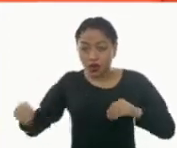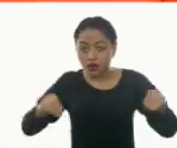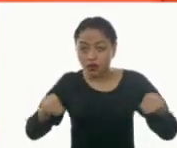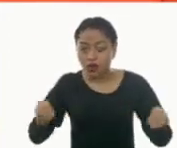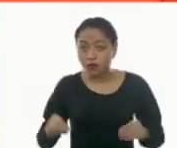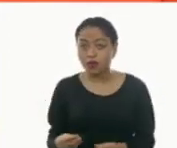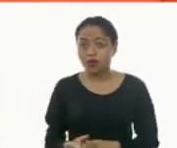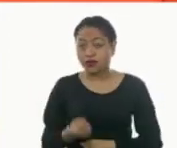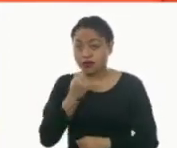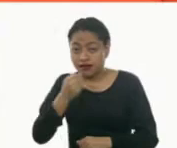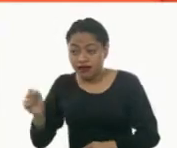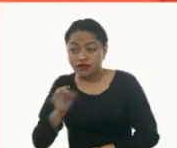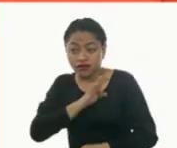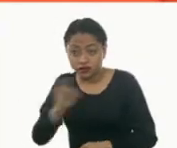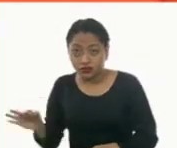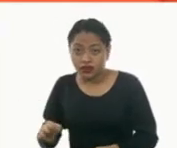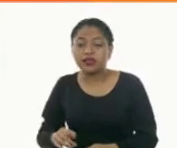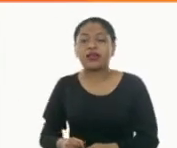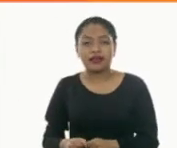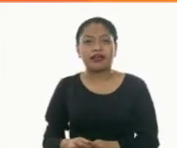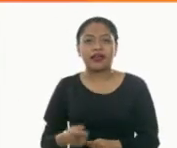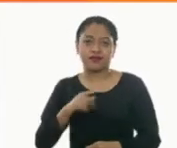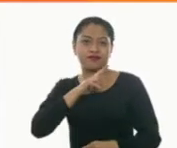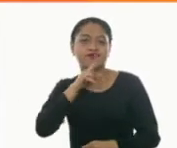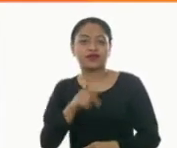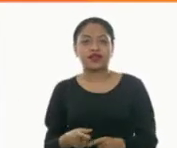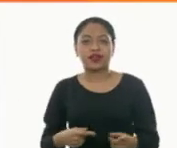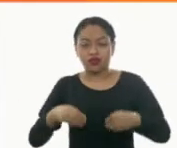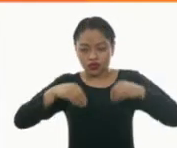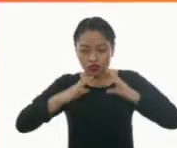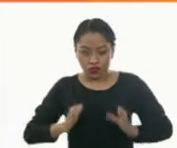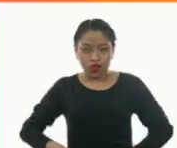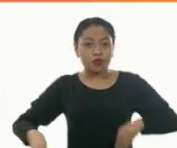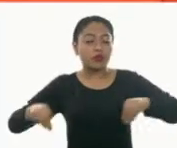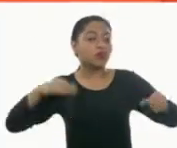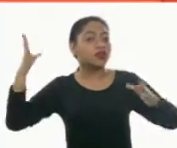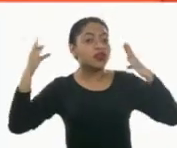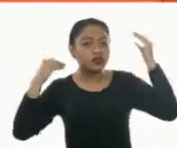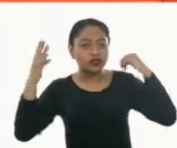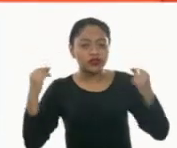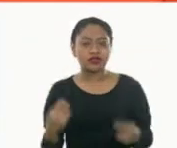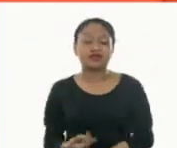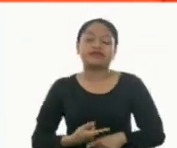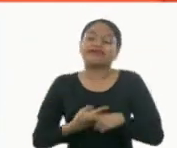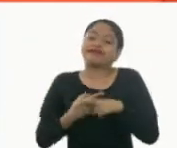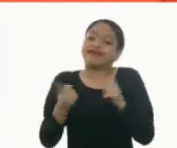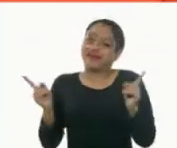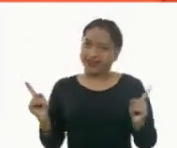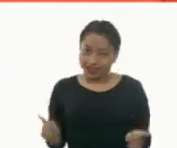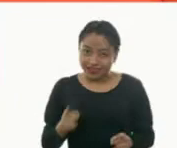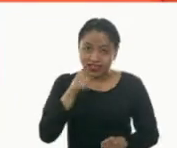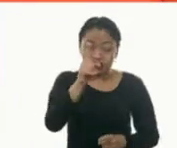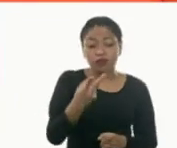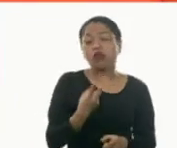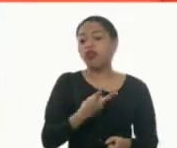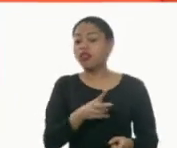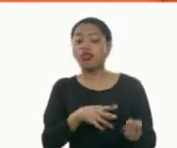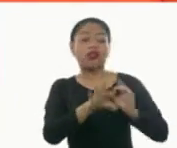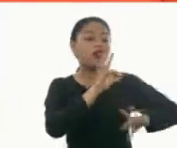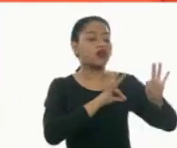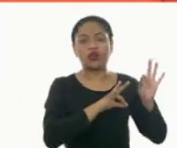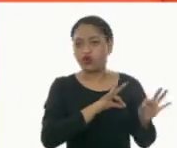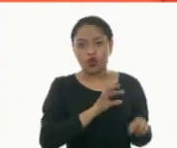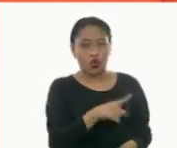les va a favorecer el método fonético gestual. Lo que no se vale es estar yendo de uno a otro, sino seguir un método y